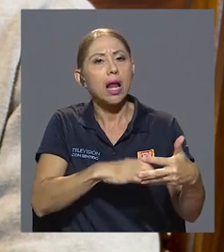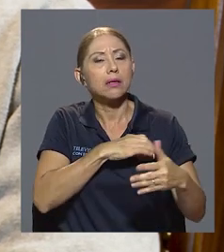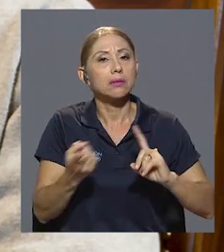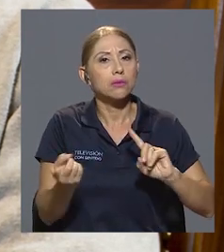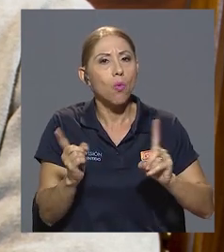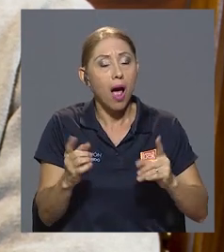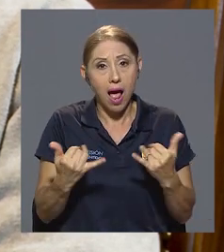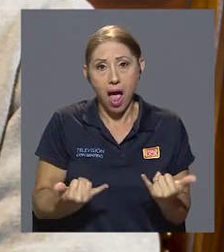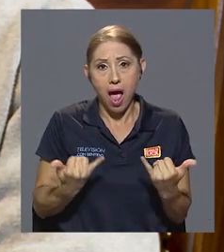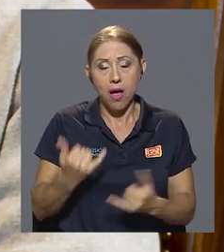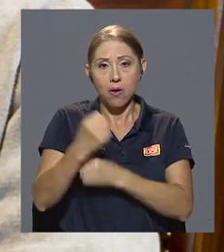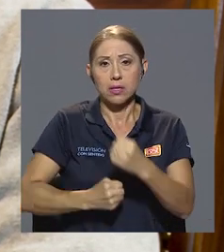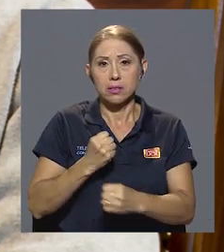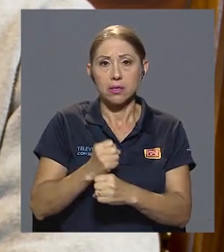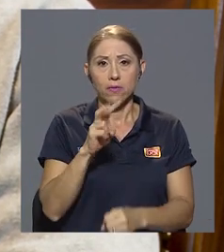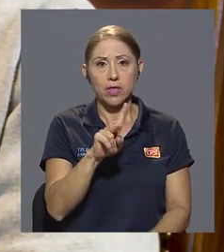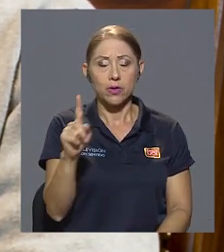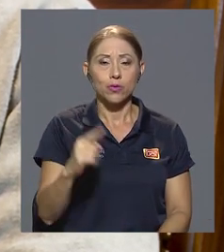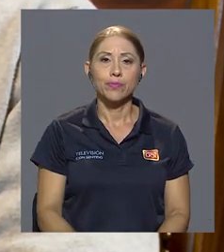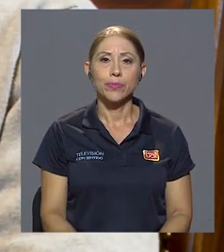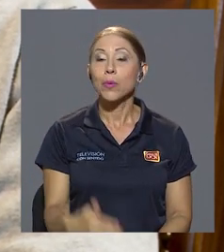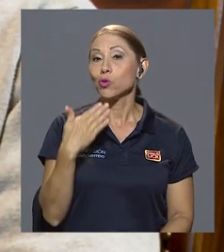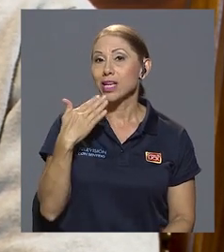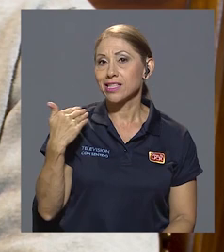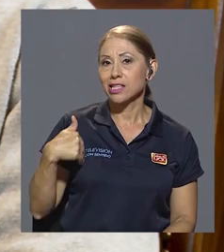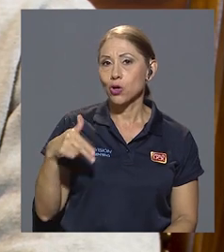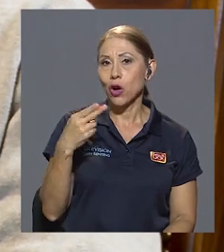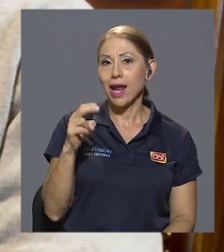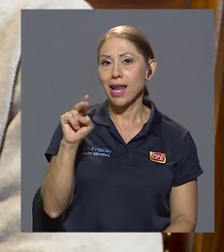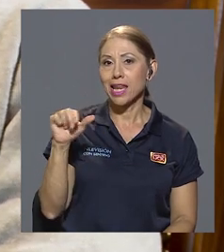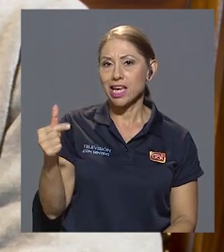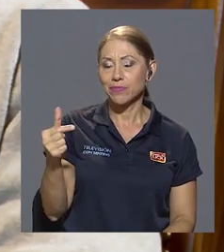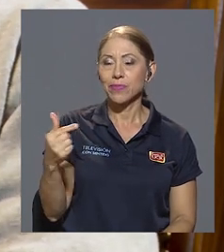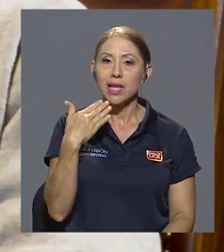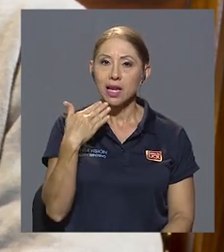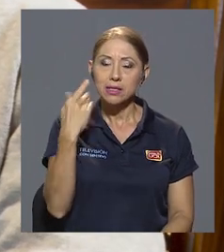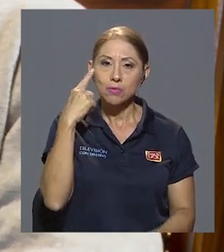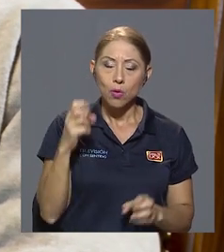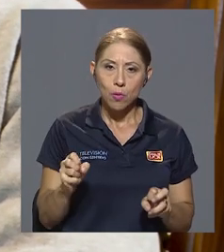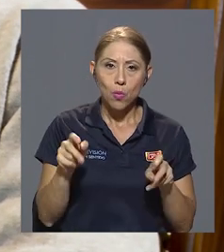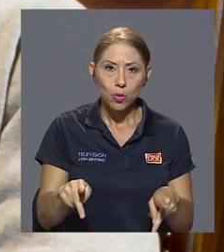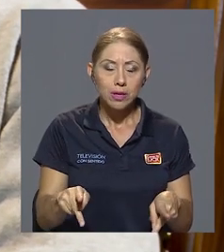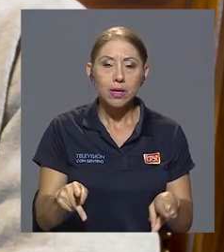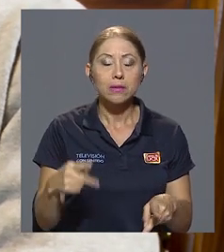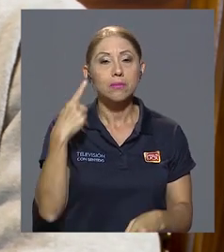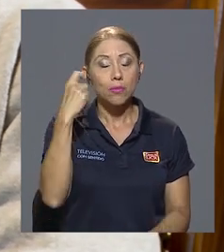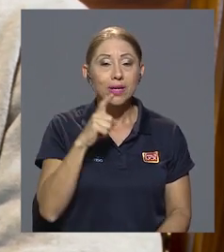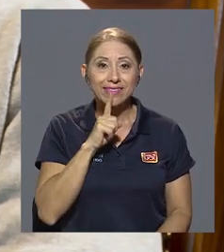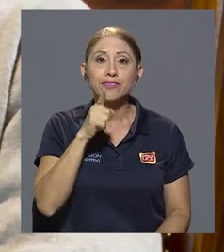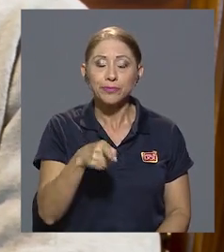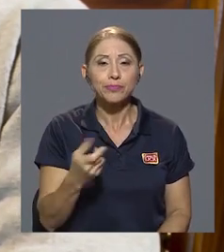adquirir ahora en el siglo 21 muchas gracias muchas gracias por la oportunidad